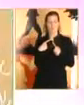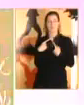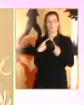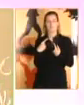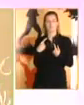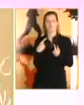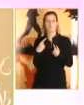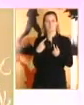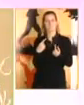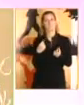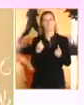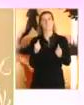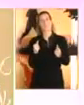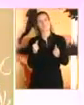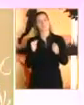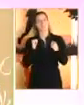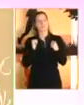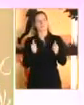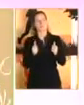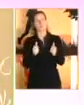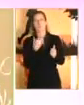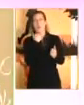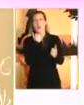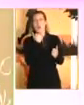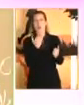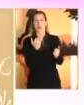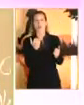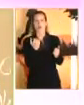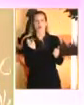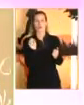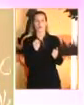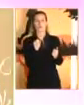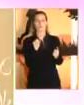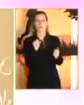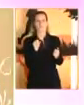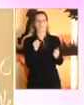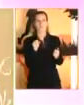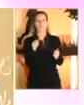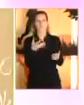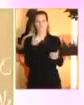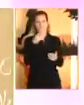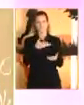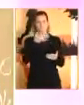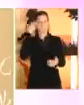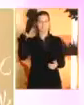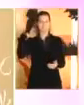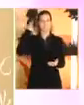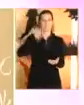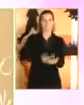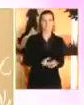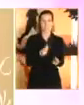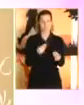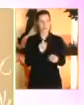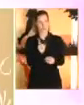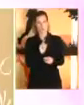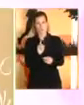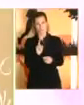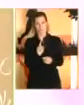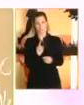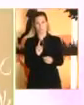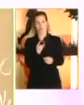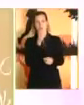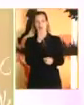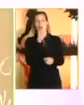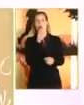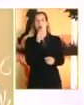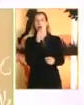para toda la vida. En principio tampoco es una cosa que lleve muchos años, no lleva tantos años el tema del implante. Como todo, no deja de